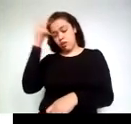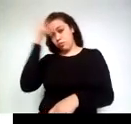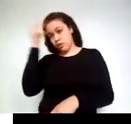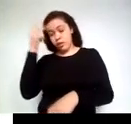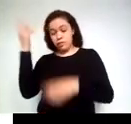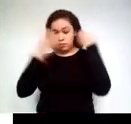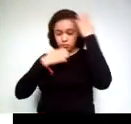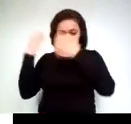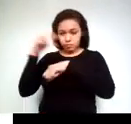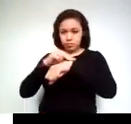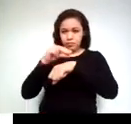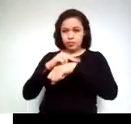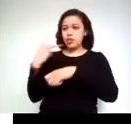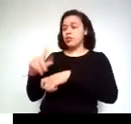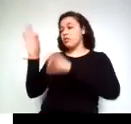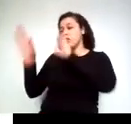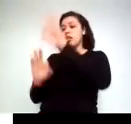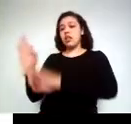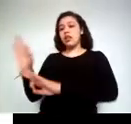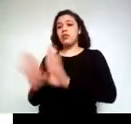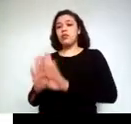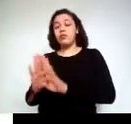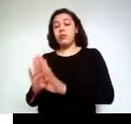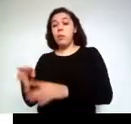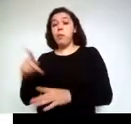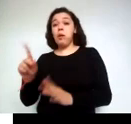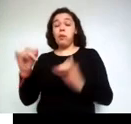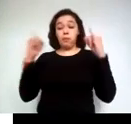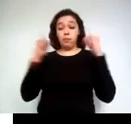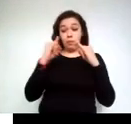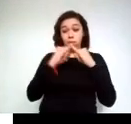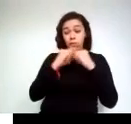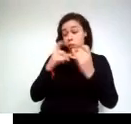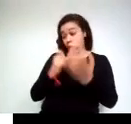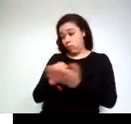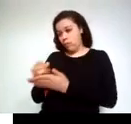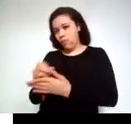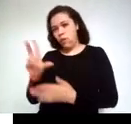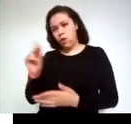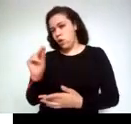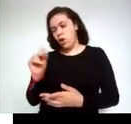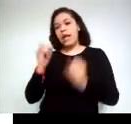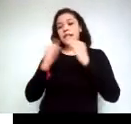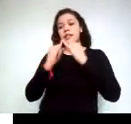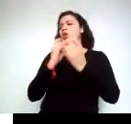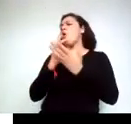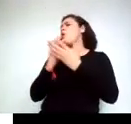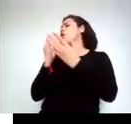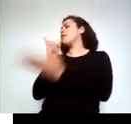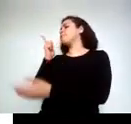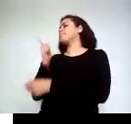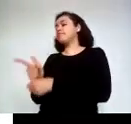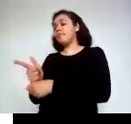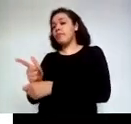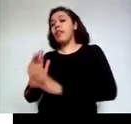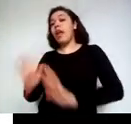y cuál va a ser su tratamiento. Pero eso no lo dictamina la institución. La institución solo lo tiene que identificar. Y a partir de ahí, cuando se